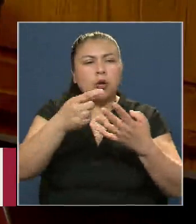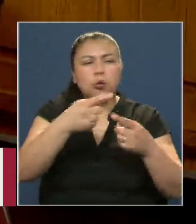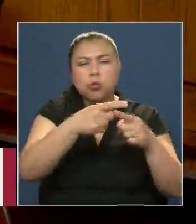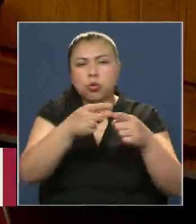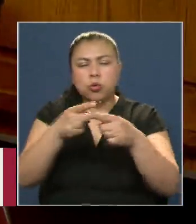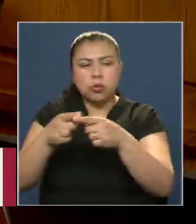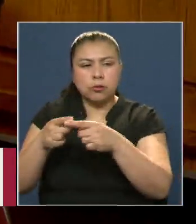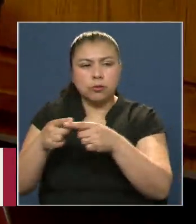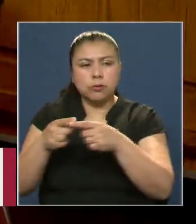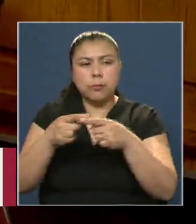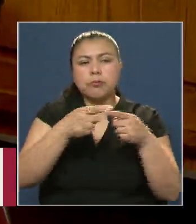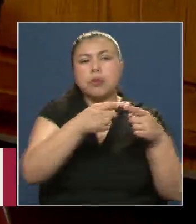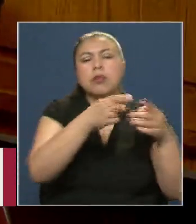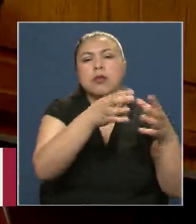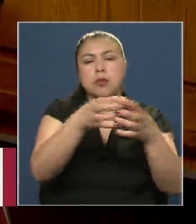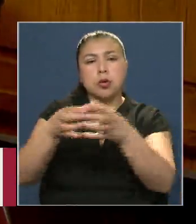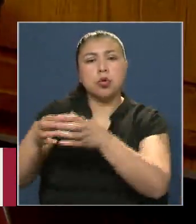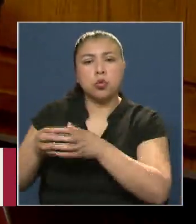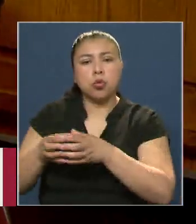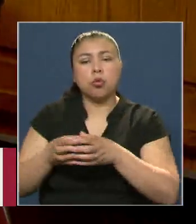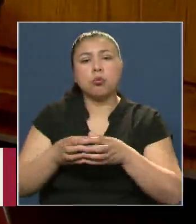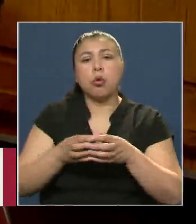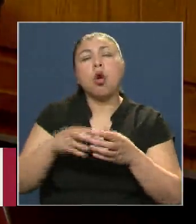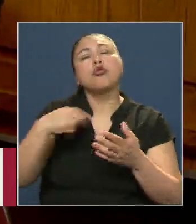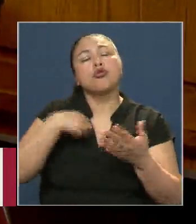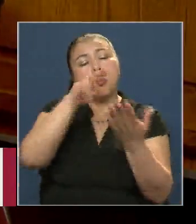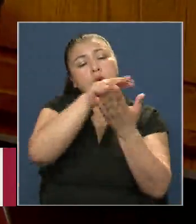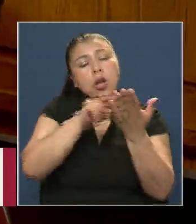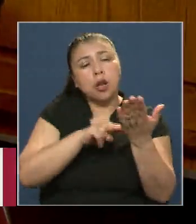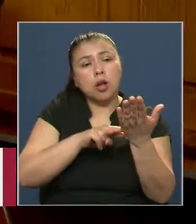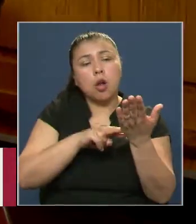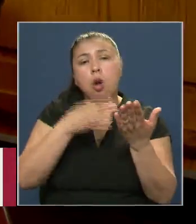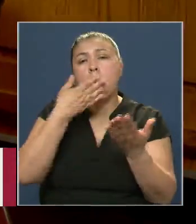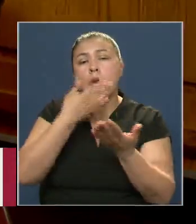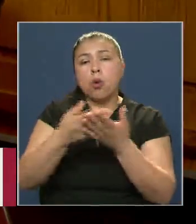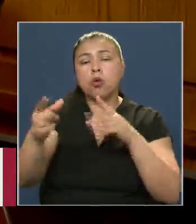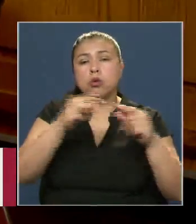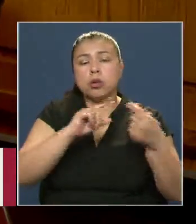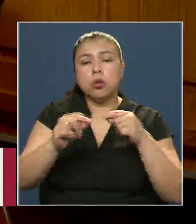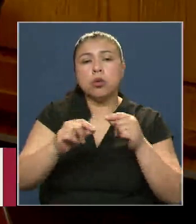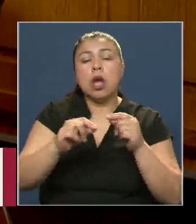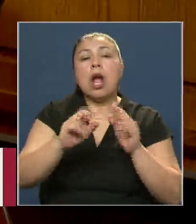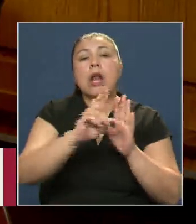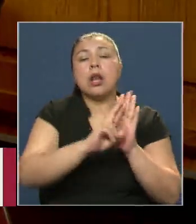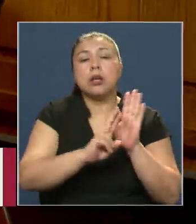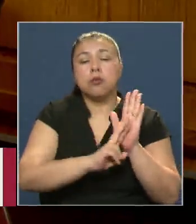de grupos, y me voy a permitir leer, ¿cierto?, cuando se discute la reforma tributaria,